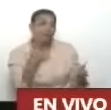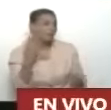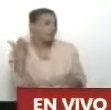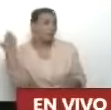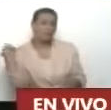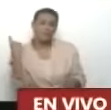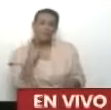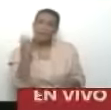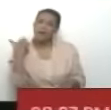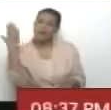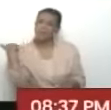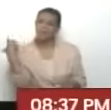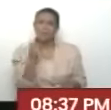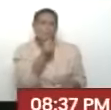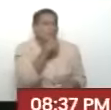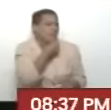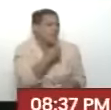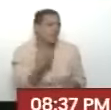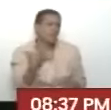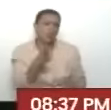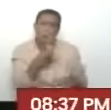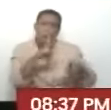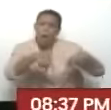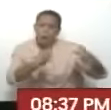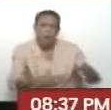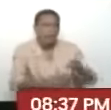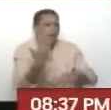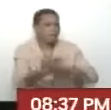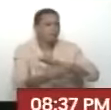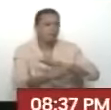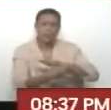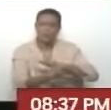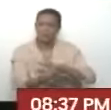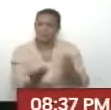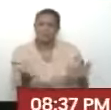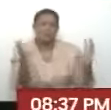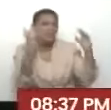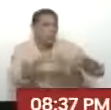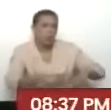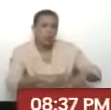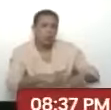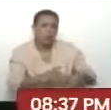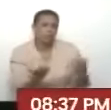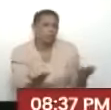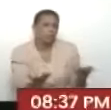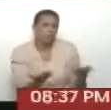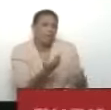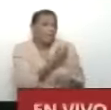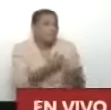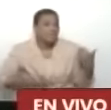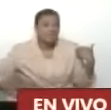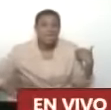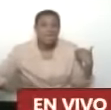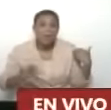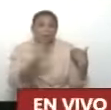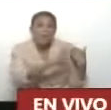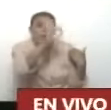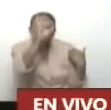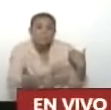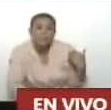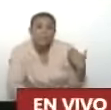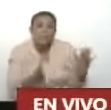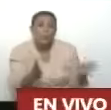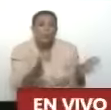que, todo hay que decirlo, no son verdaderamente democráticas. Bueno, son elecciones de segundo grado, el presidente es elegido por una cosa que llaman